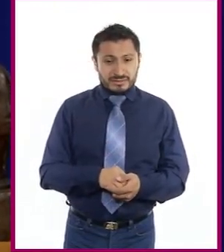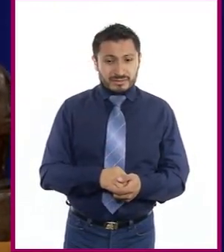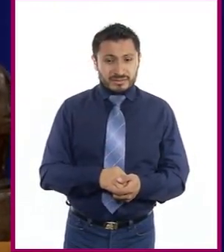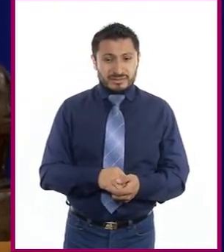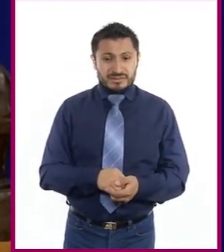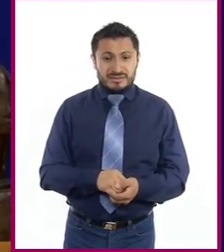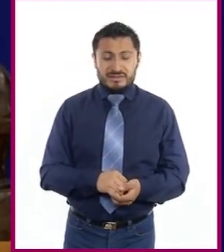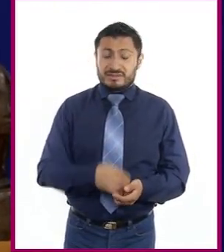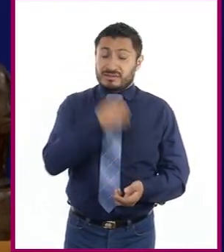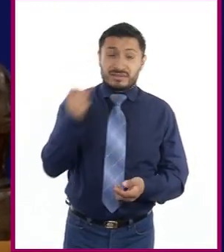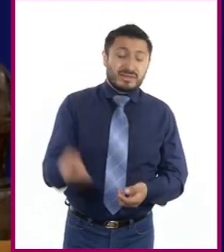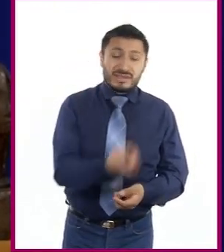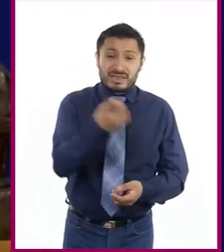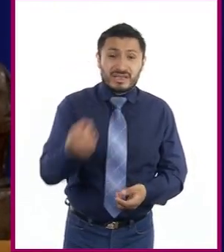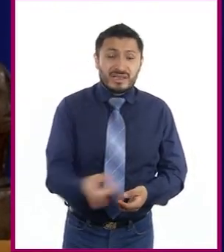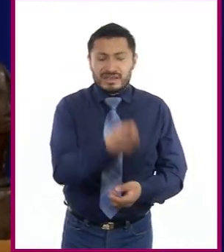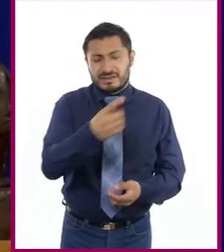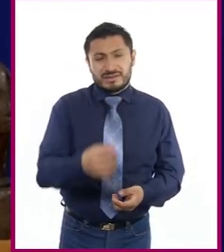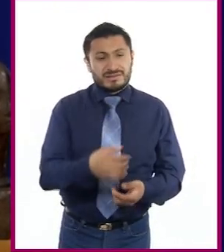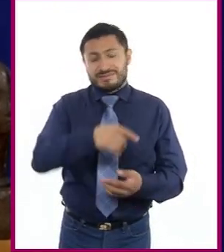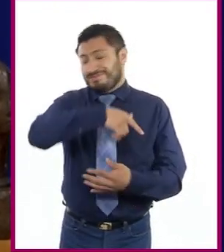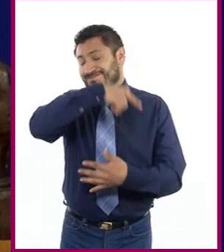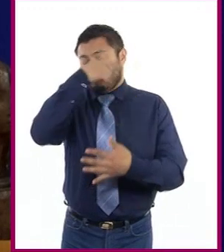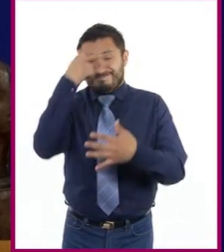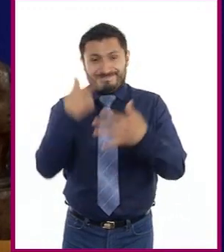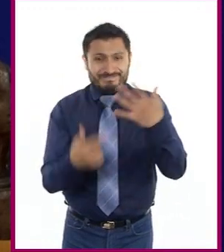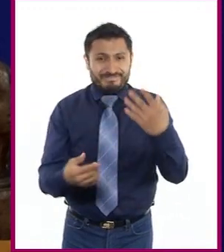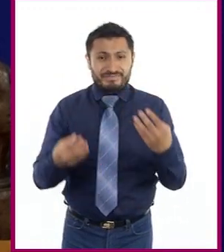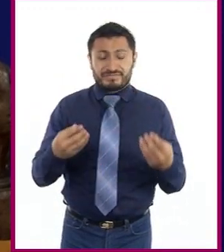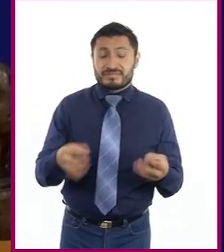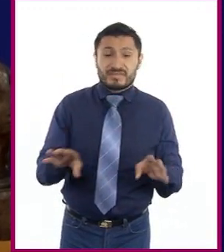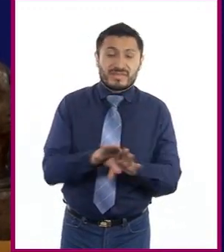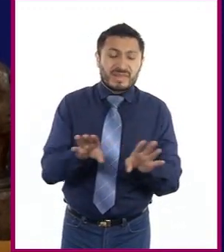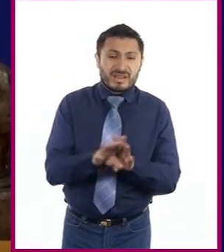inexorable destino, Ofelia, Hamlet, soluciona la